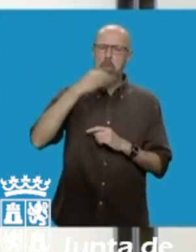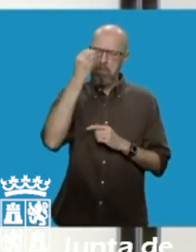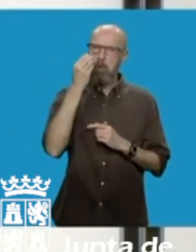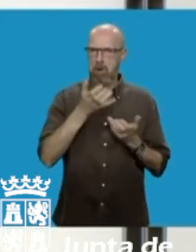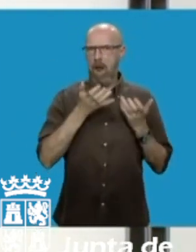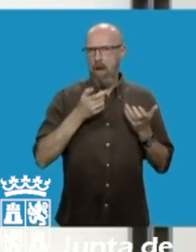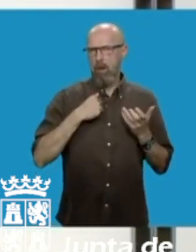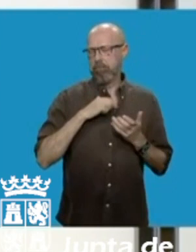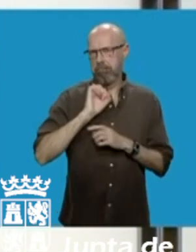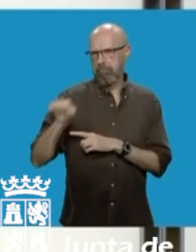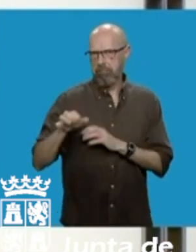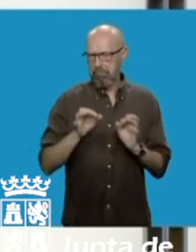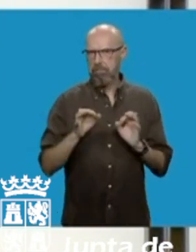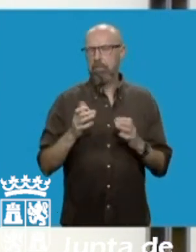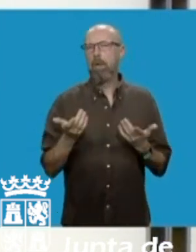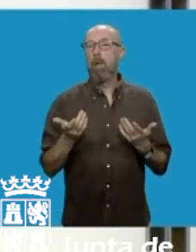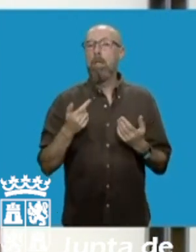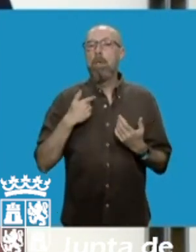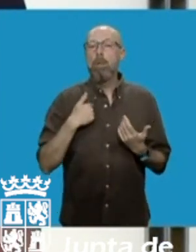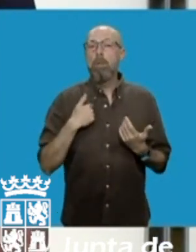adelante. En principio,